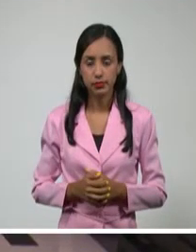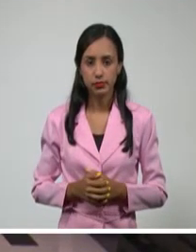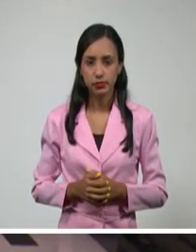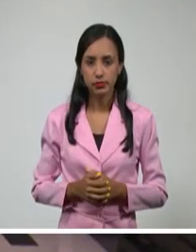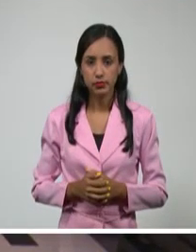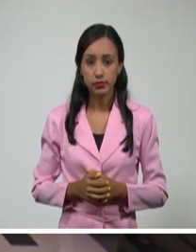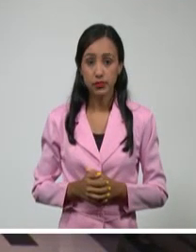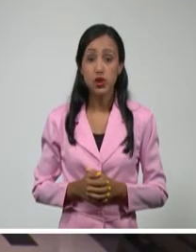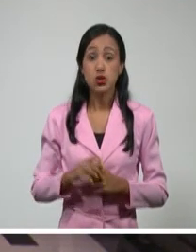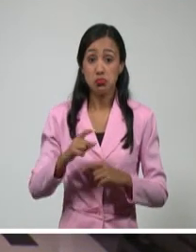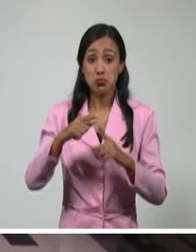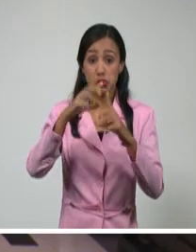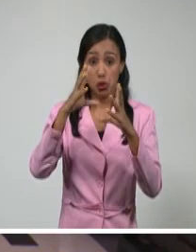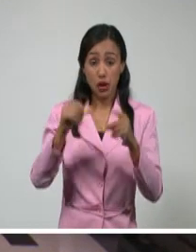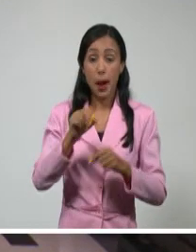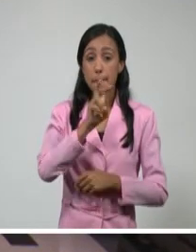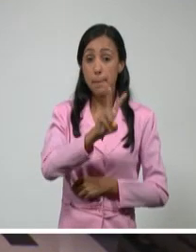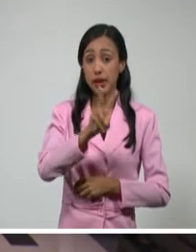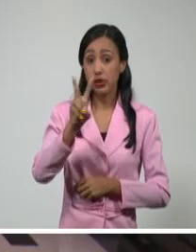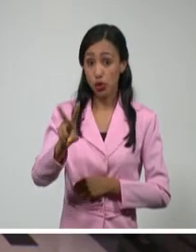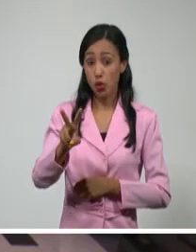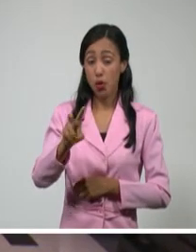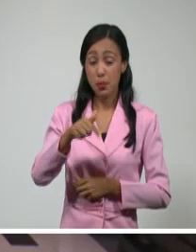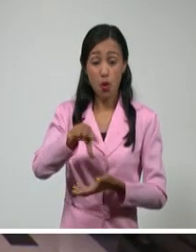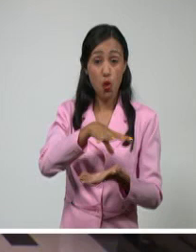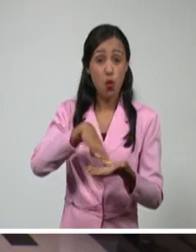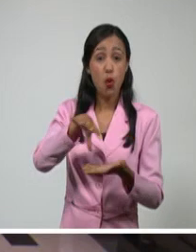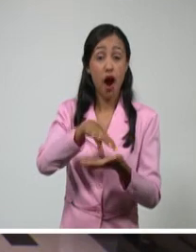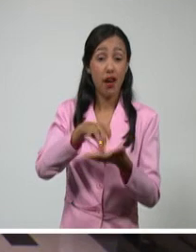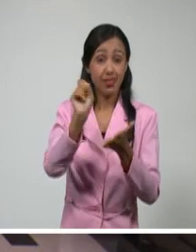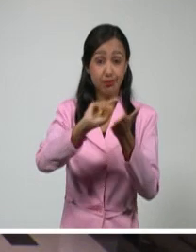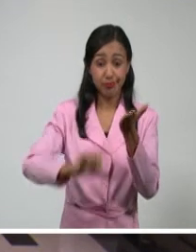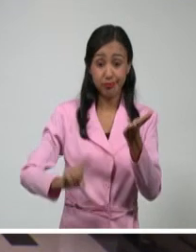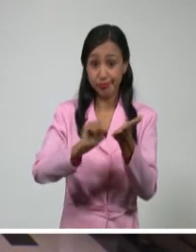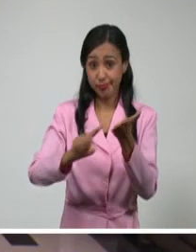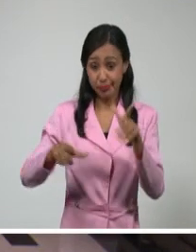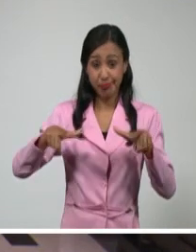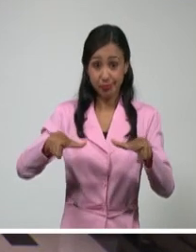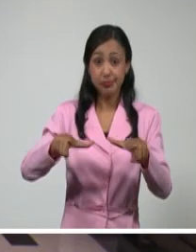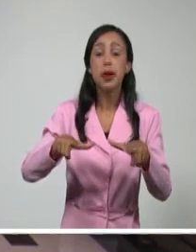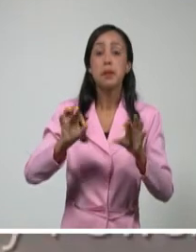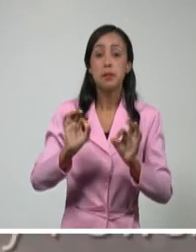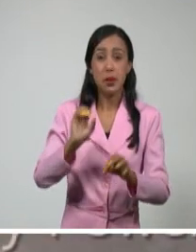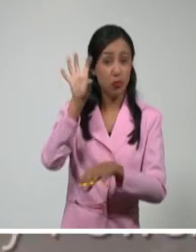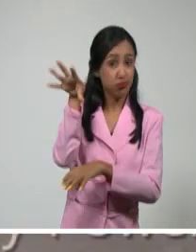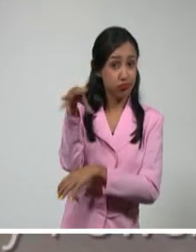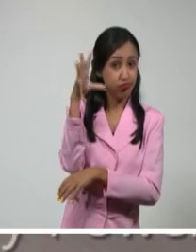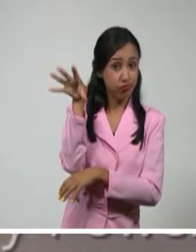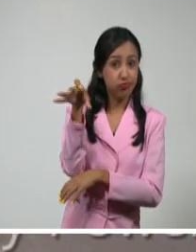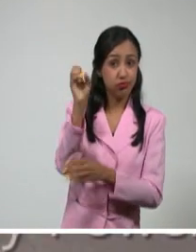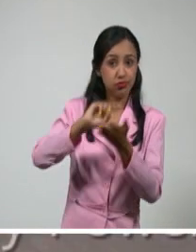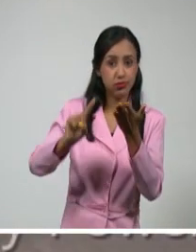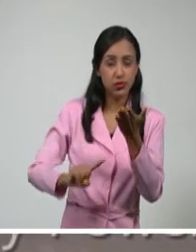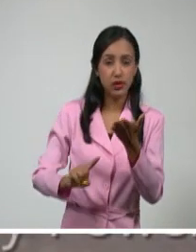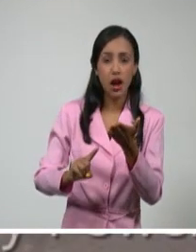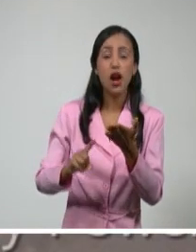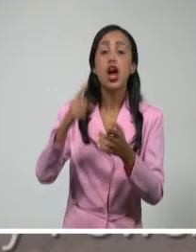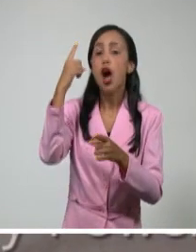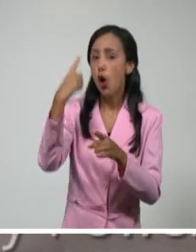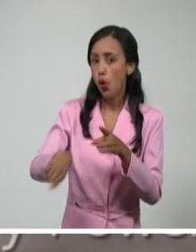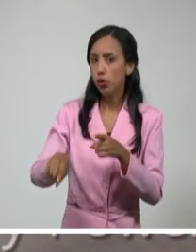país de 32 que son en total pero ya hay 20 bases que están terminadas y está al punto de terminar las demás para